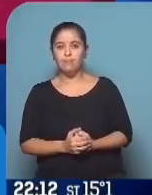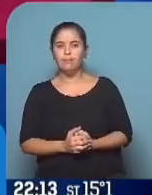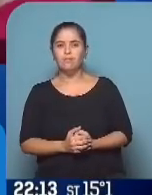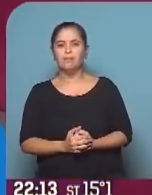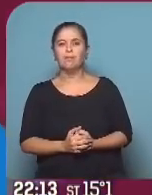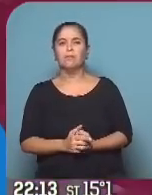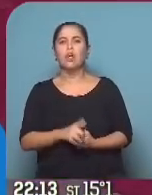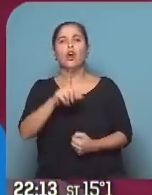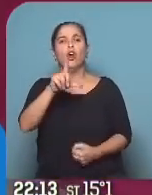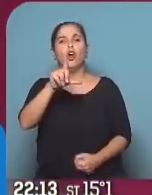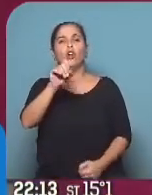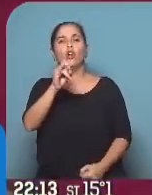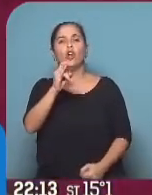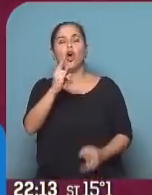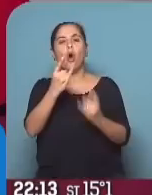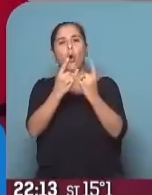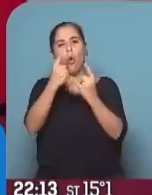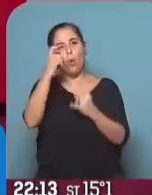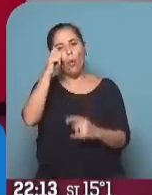llama. Lighthizer.